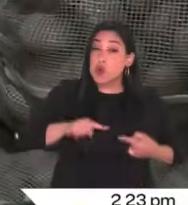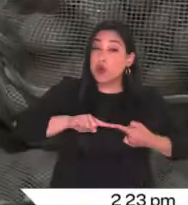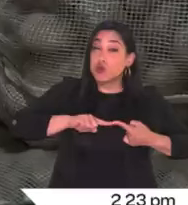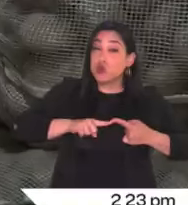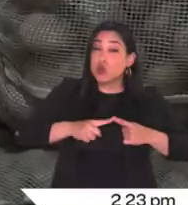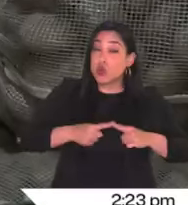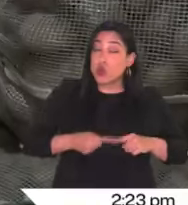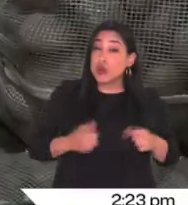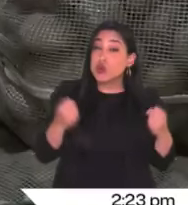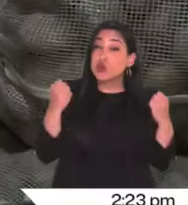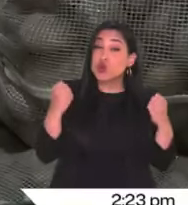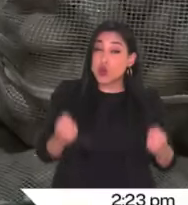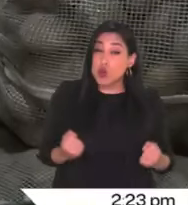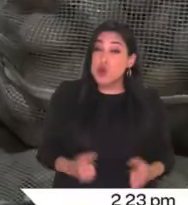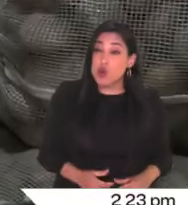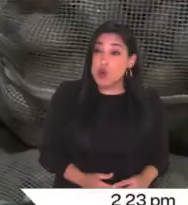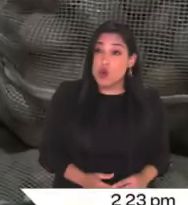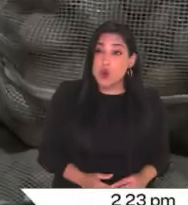doloroso, muy doloroso.